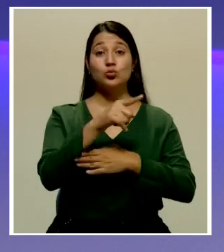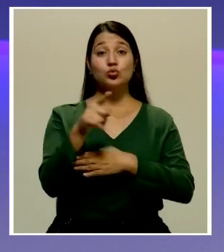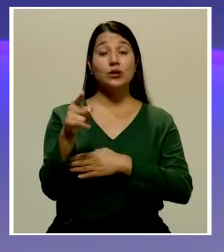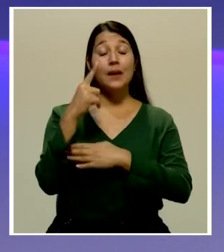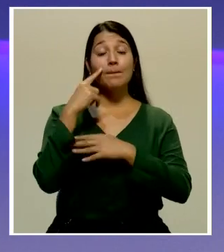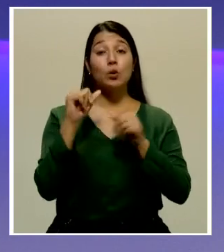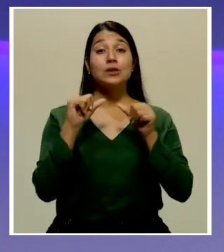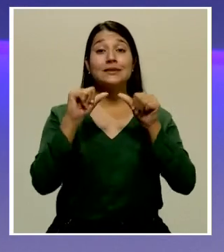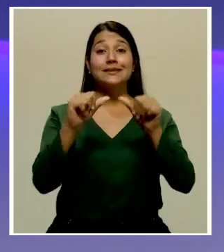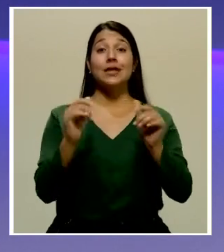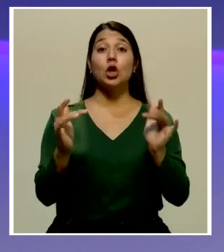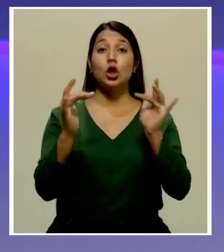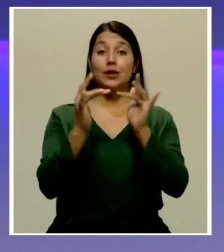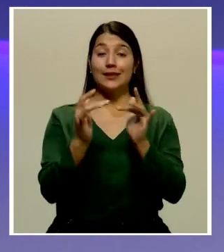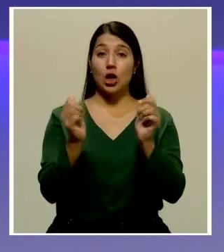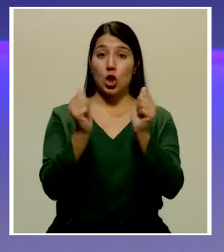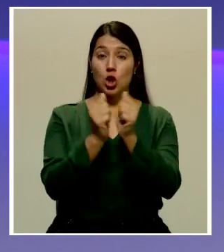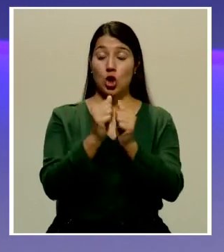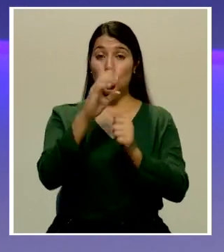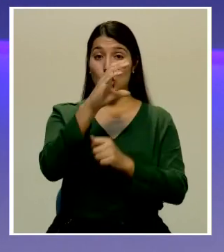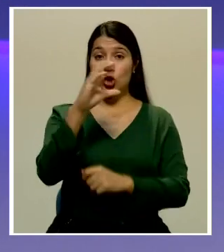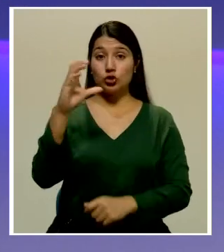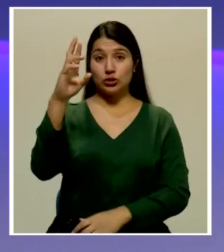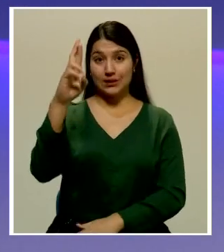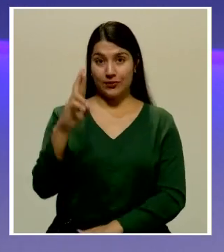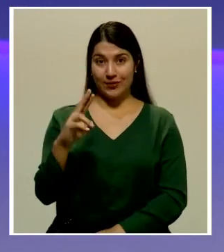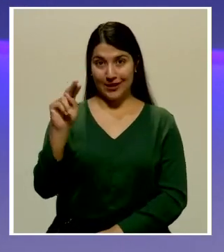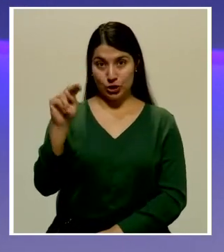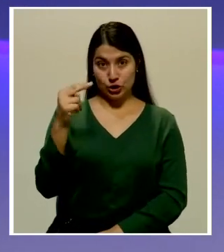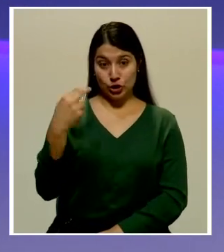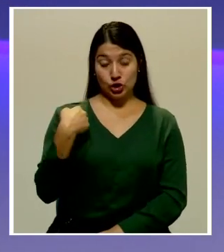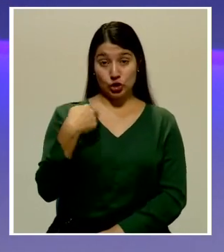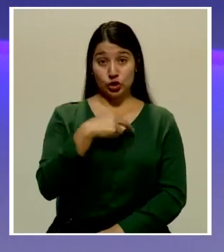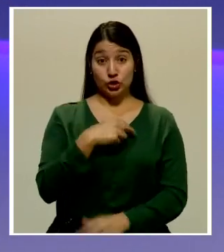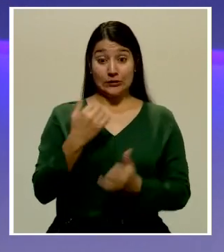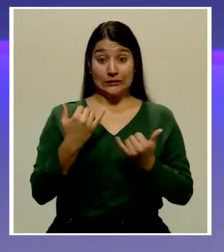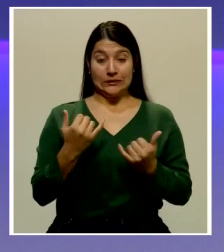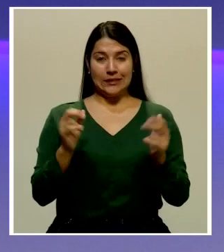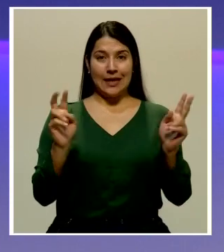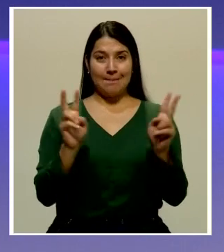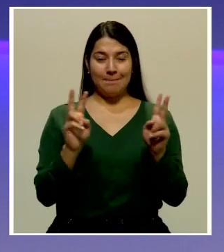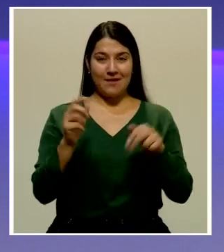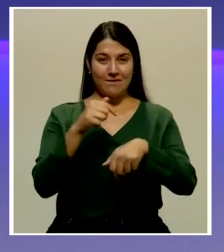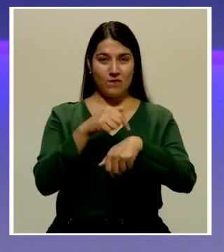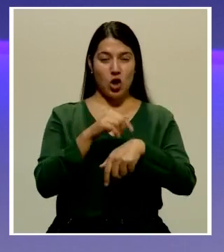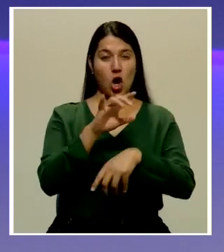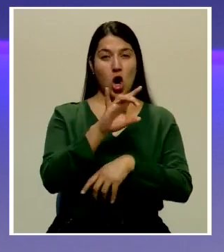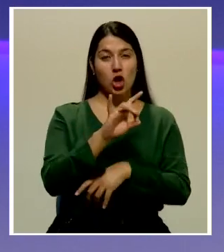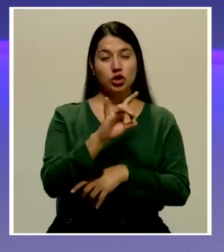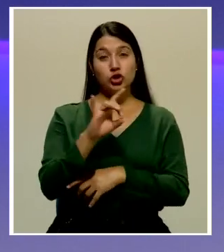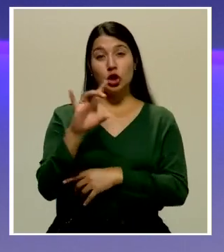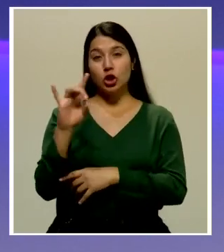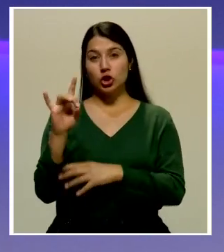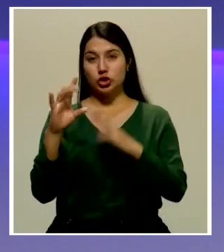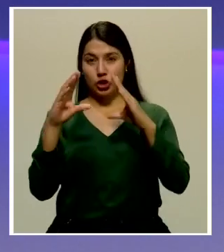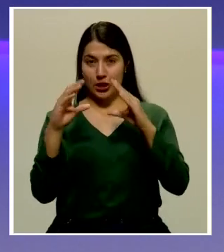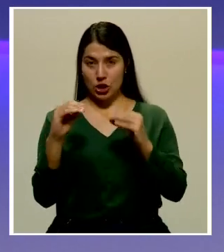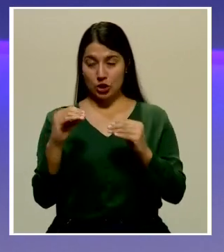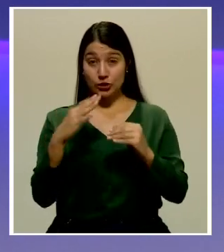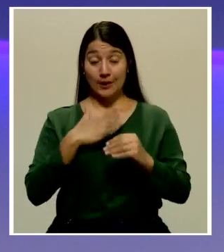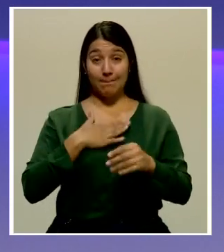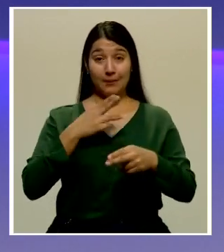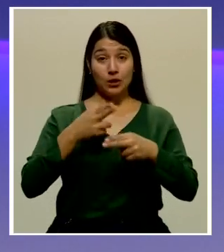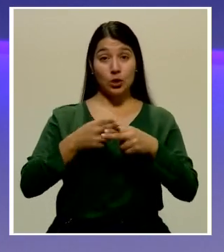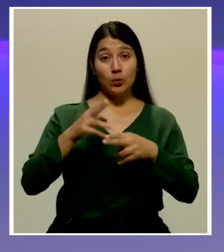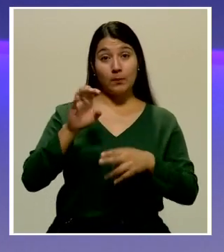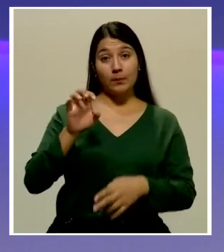En la señal de Costa Rica Noticias. Estamos en vivo a las 8 de la noche con 8 minutos. Soy Ernesto